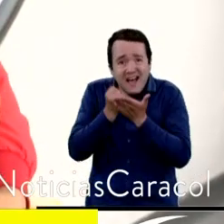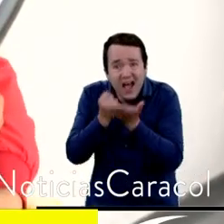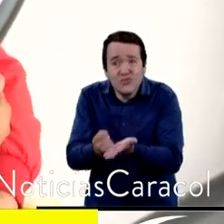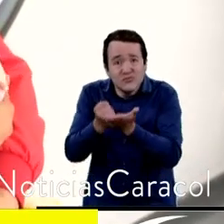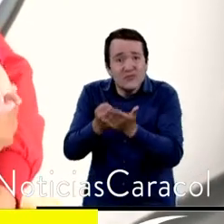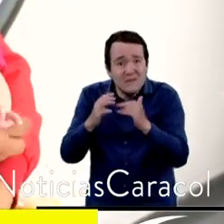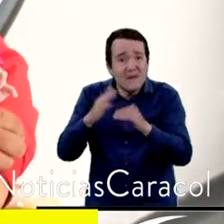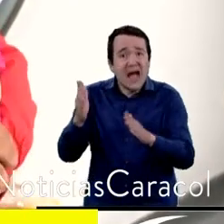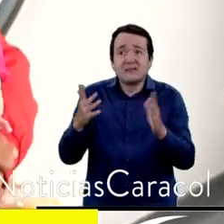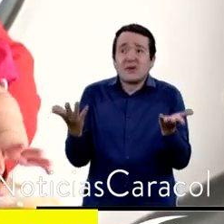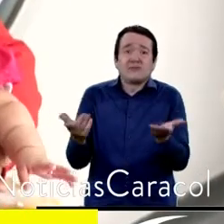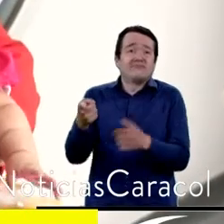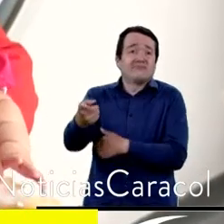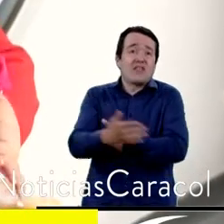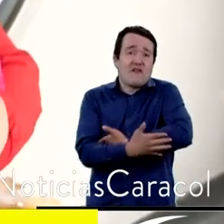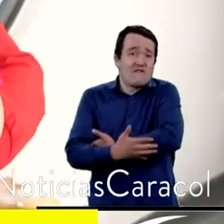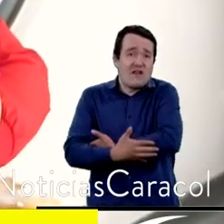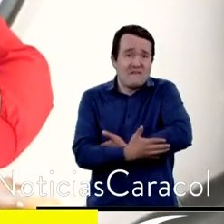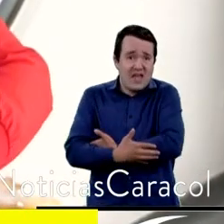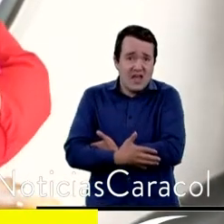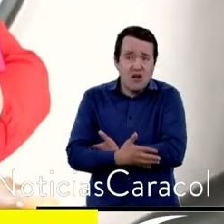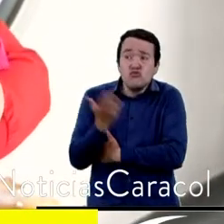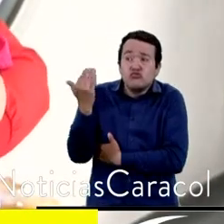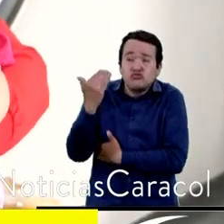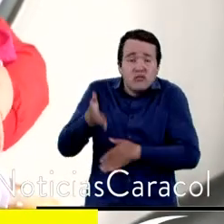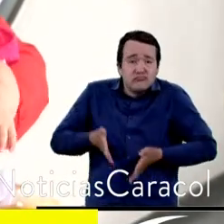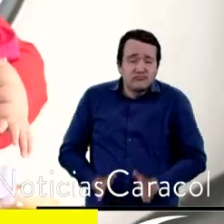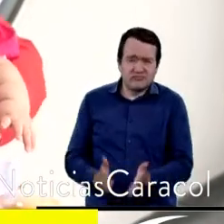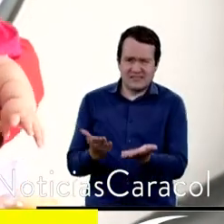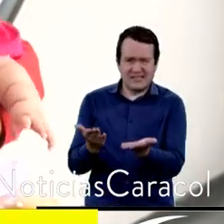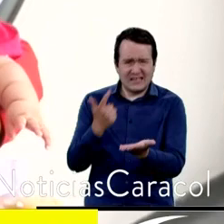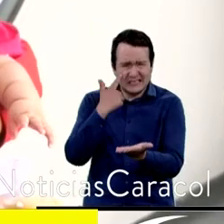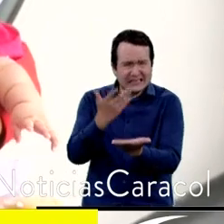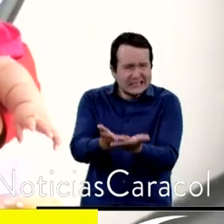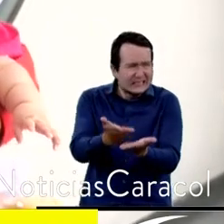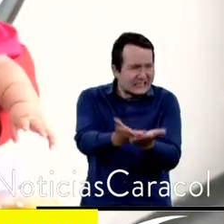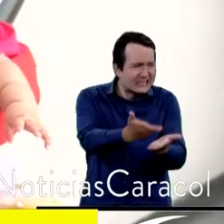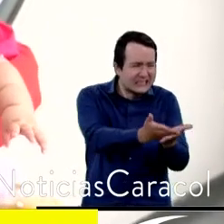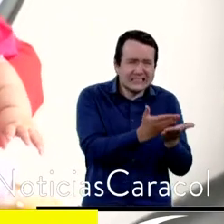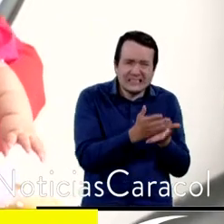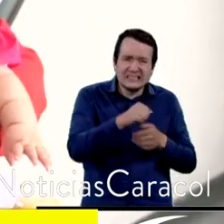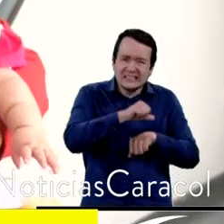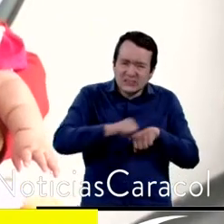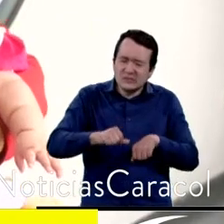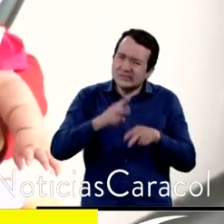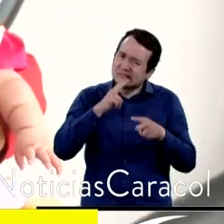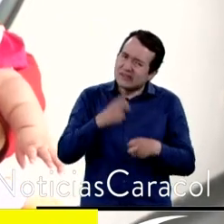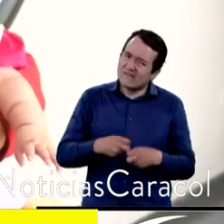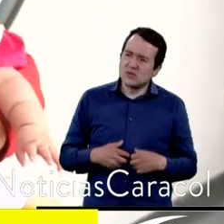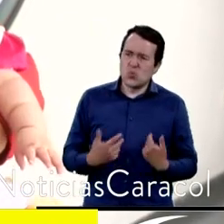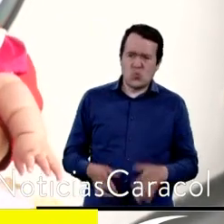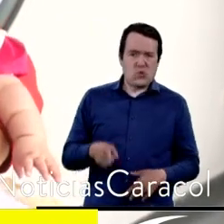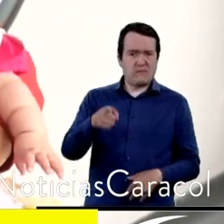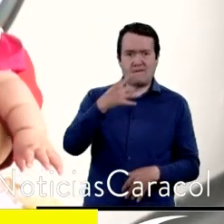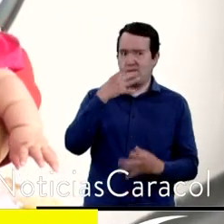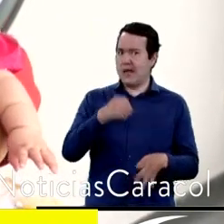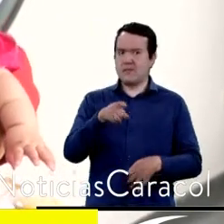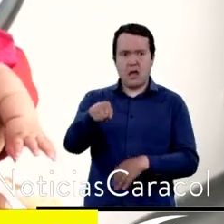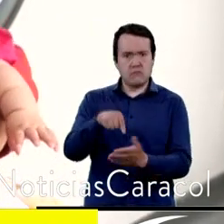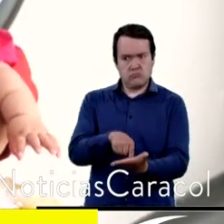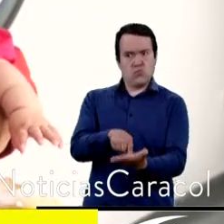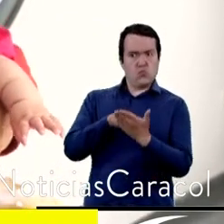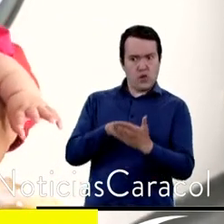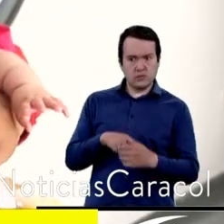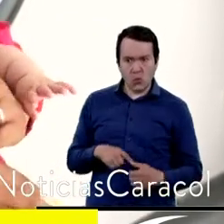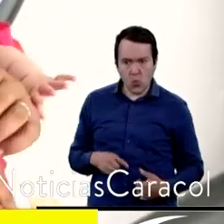bebecita recién nacida y pasar por todo, o sea, de verdad el valor y la voluntad de ella, la fortaleza que ella nos